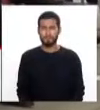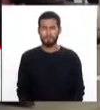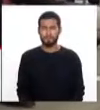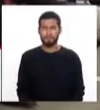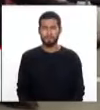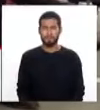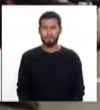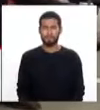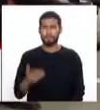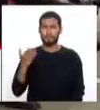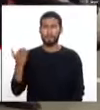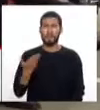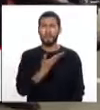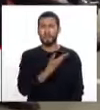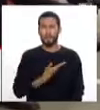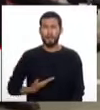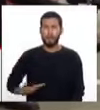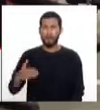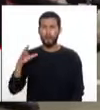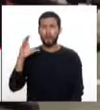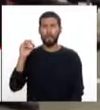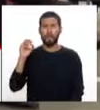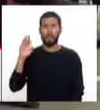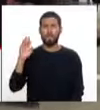Señor presidente de la CONFIEP,